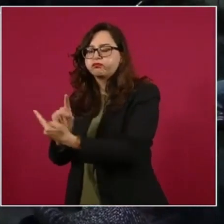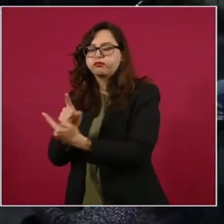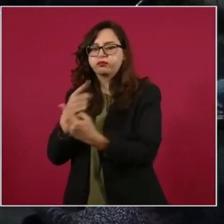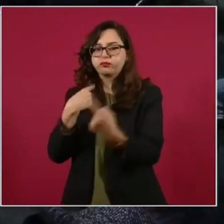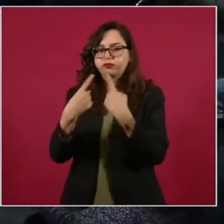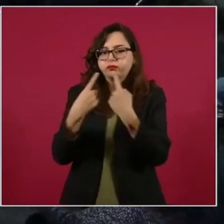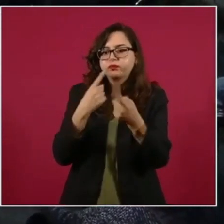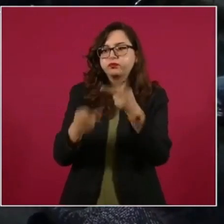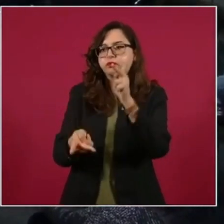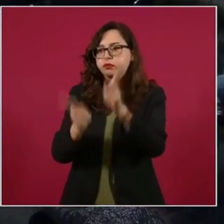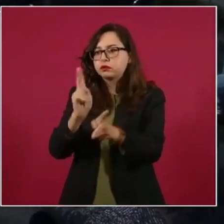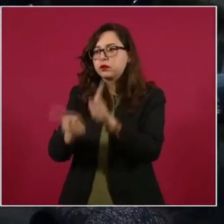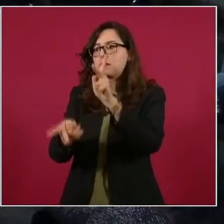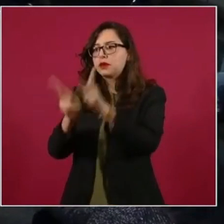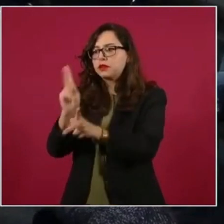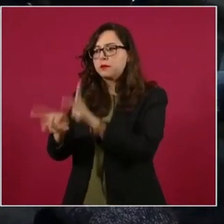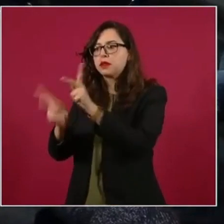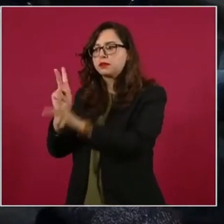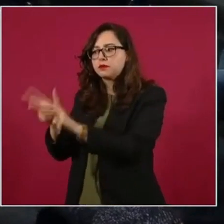con los representantes